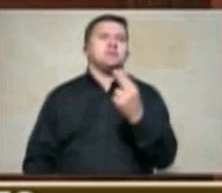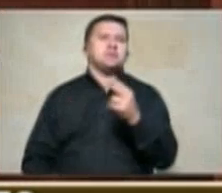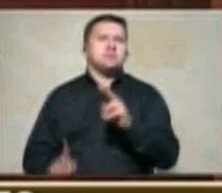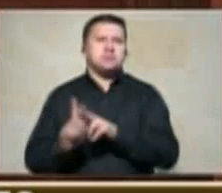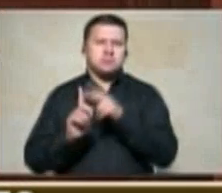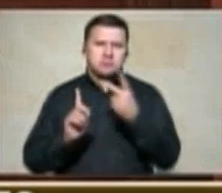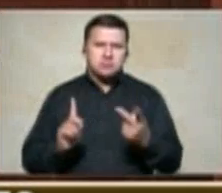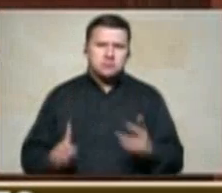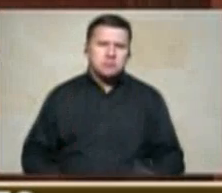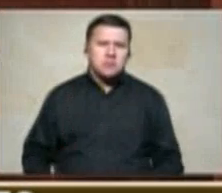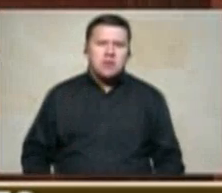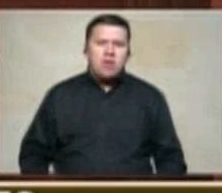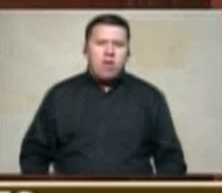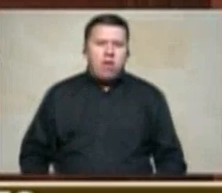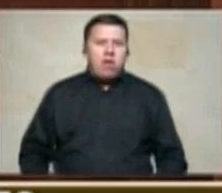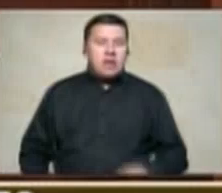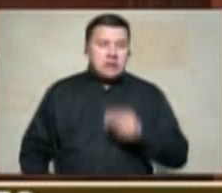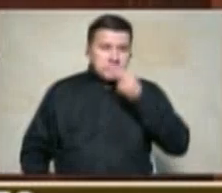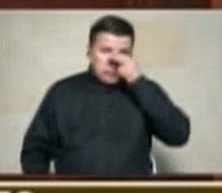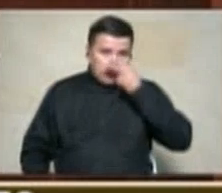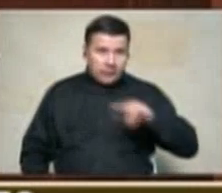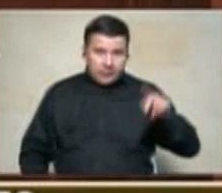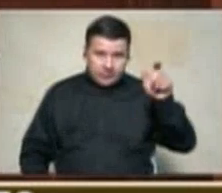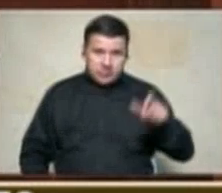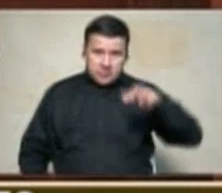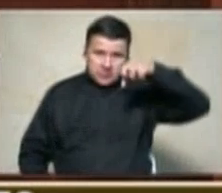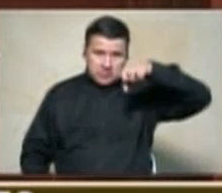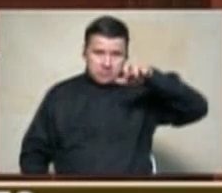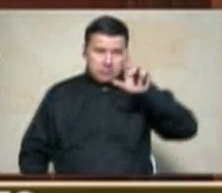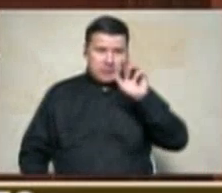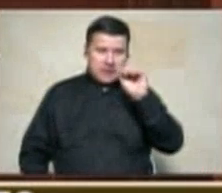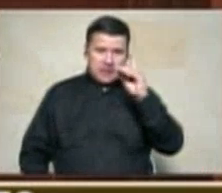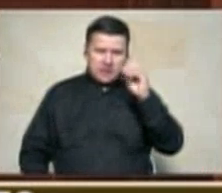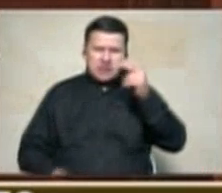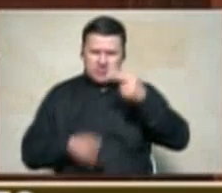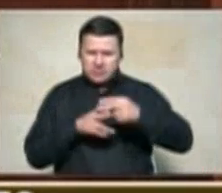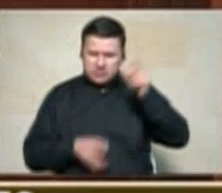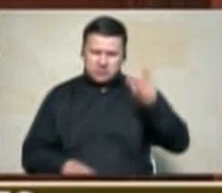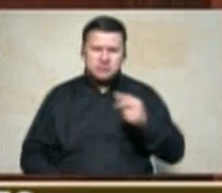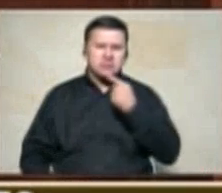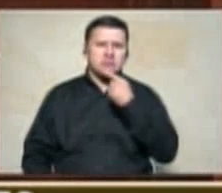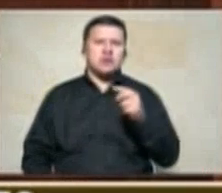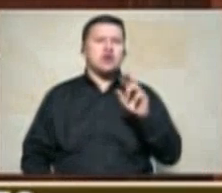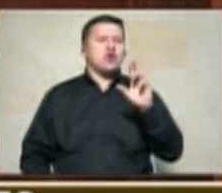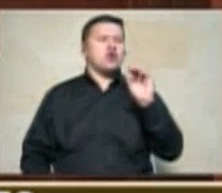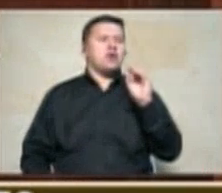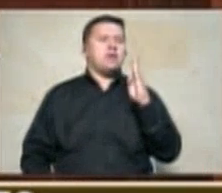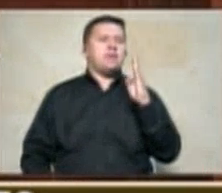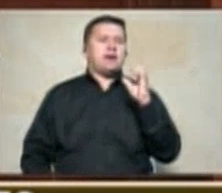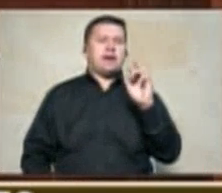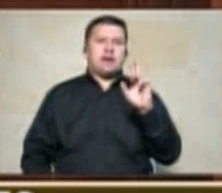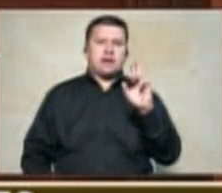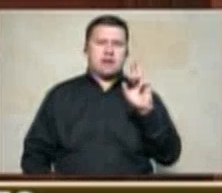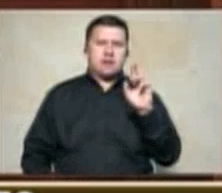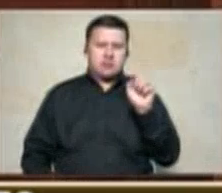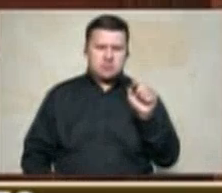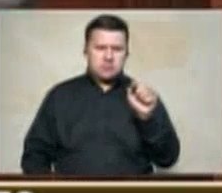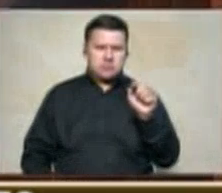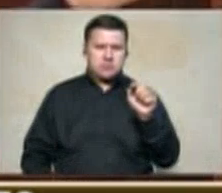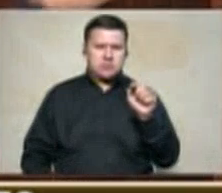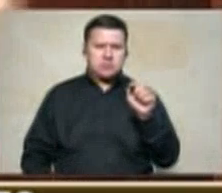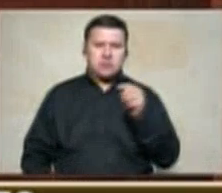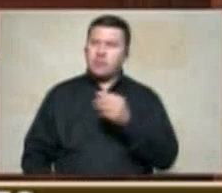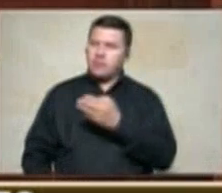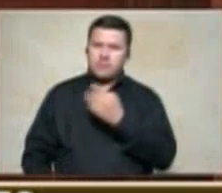victimarios. El hijo del señor Prada, que se llamaba, o le decían, Robert Jr., el hijo del señor